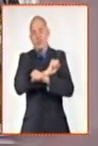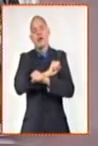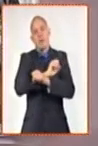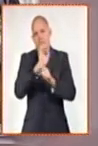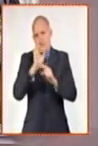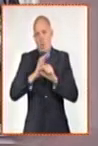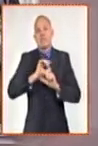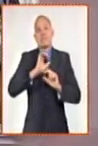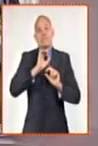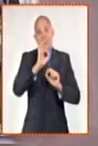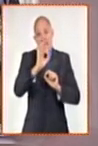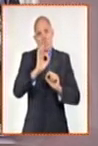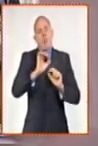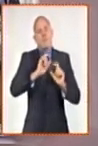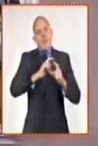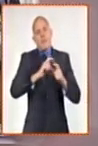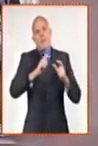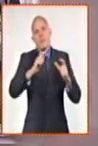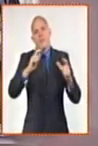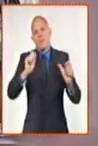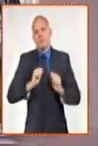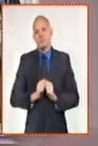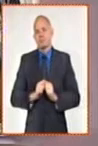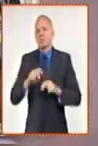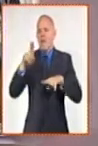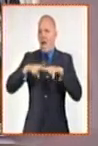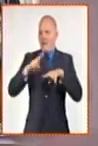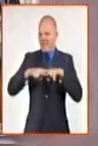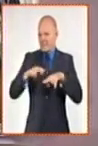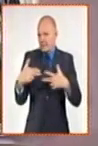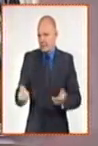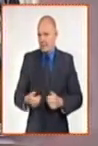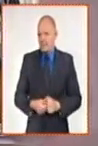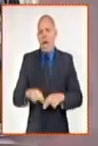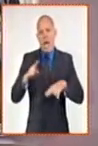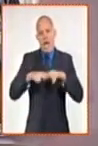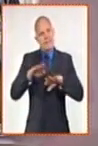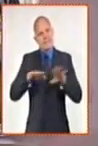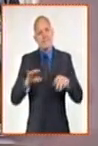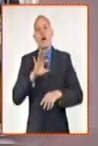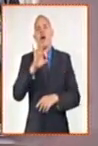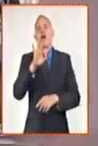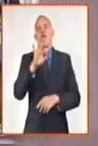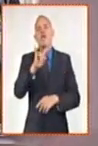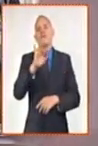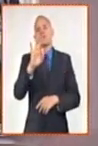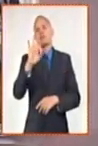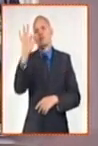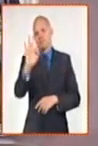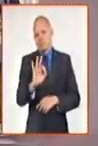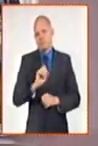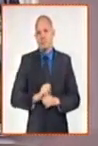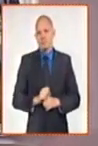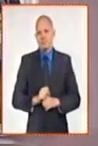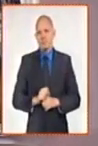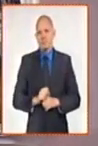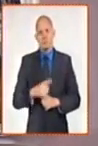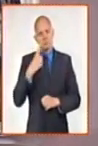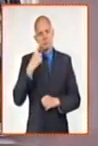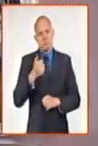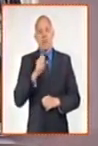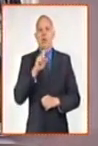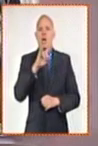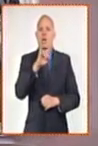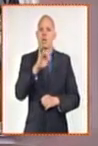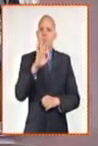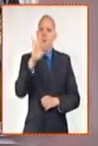Artemisa está en un 66.45%. En el caso de La Habana, ya está en un 98.72%, 10.957